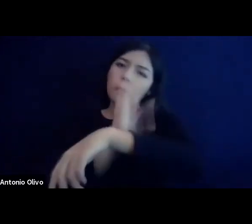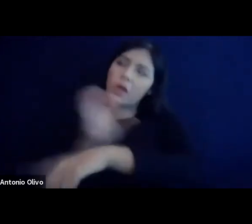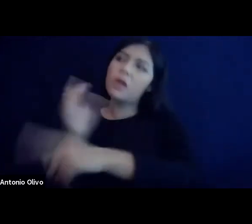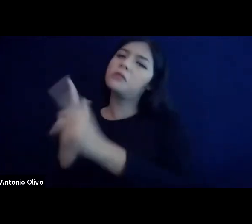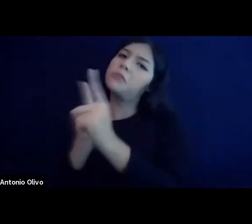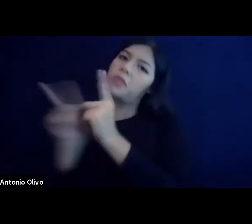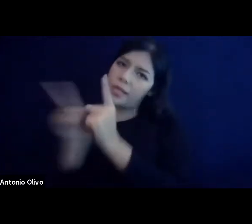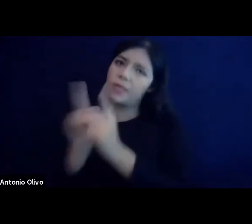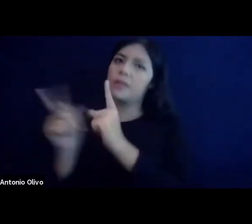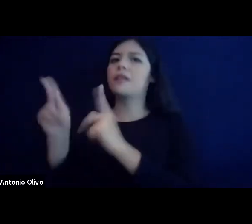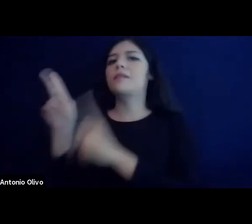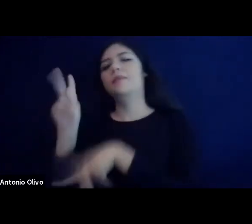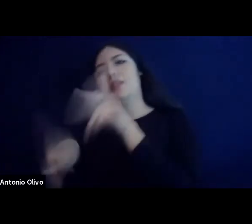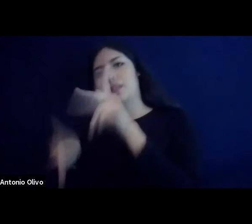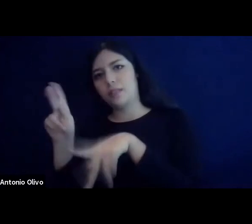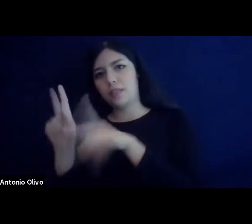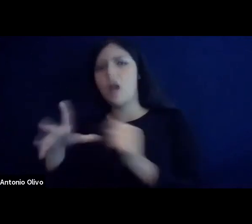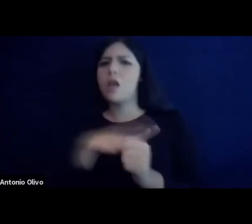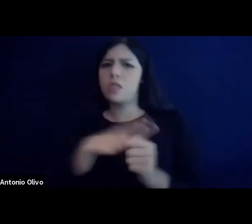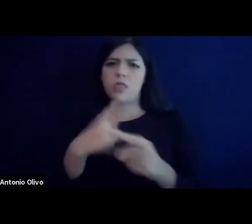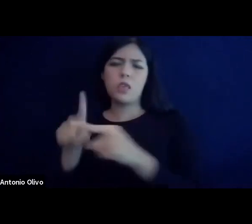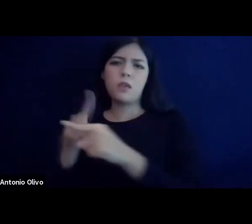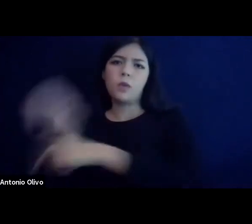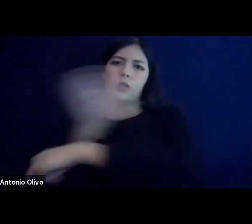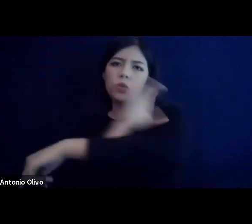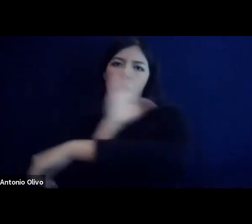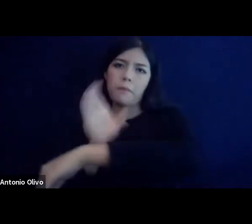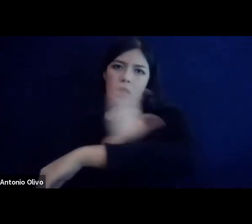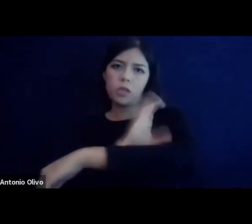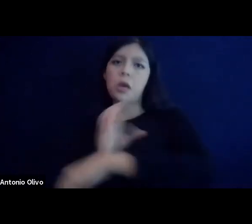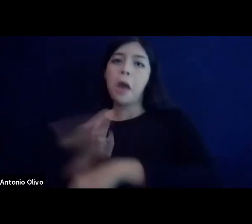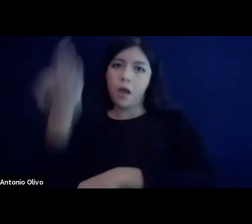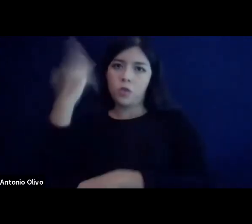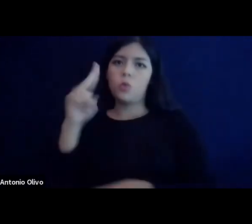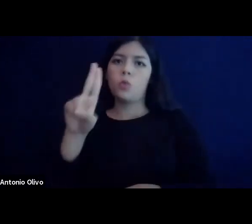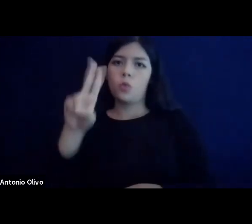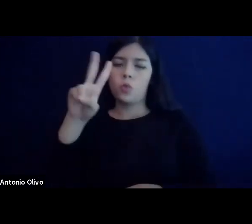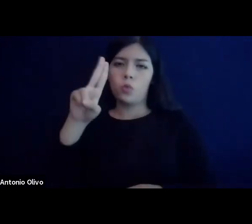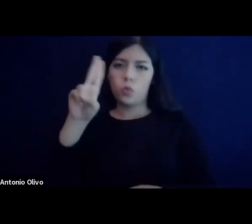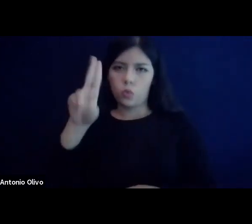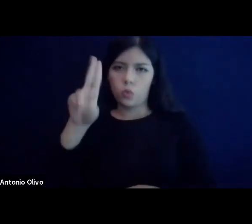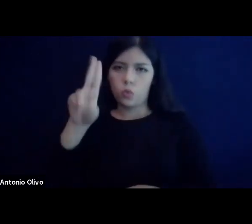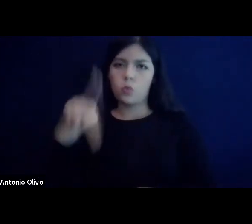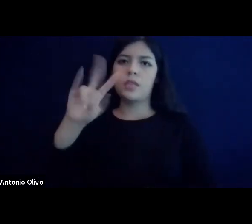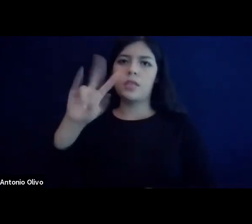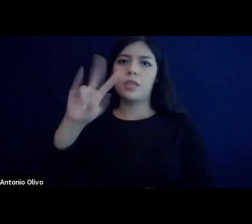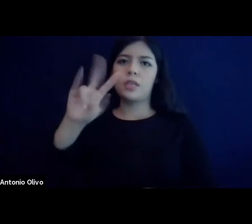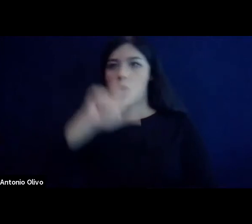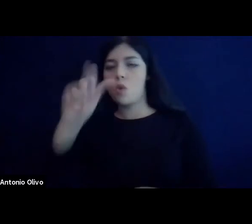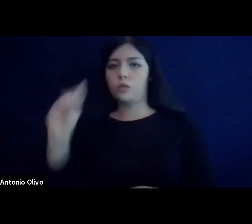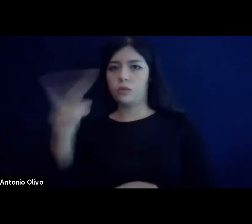que estaban en la UNIVA y que entraron a trabajar a UDG Virtual y ya me habían dicho cuando se te ofrezca, ahí